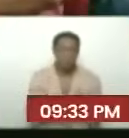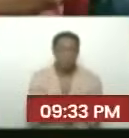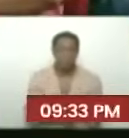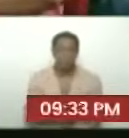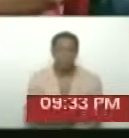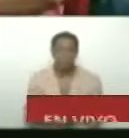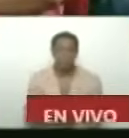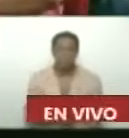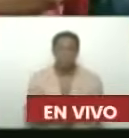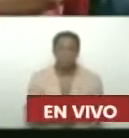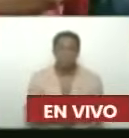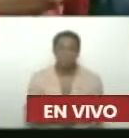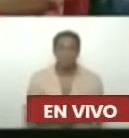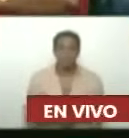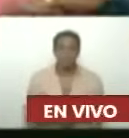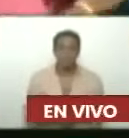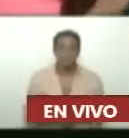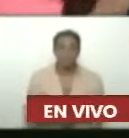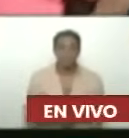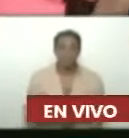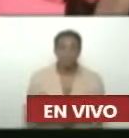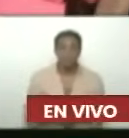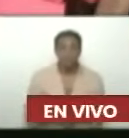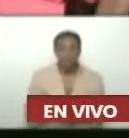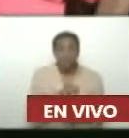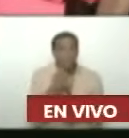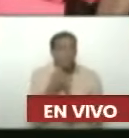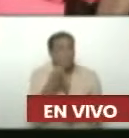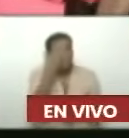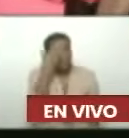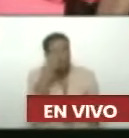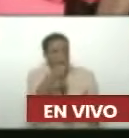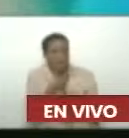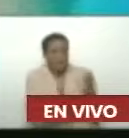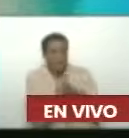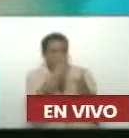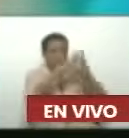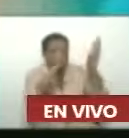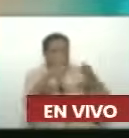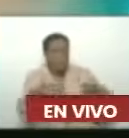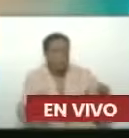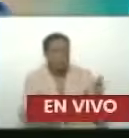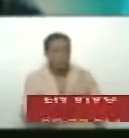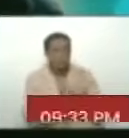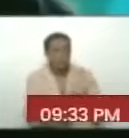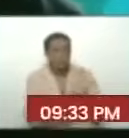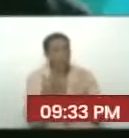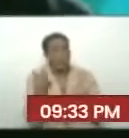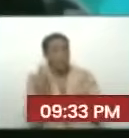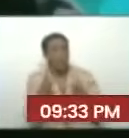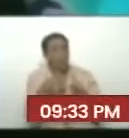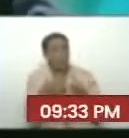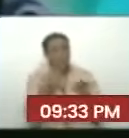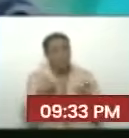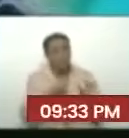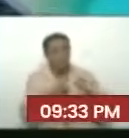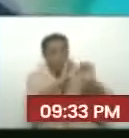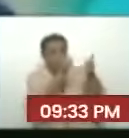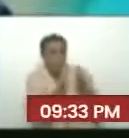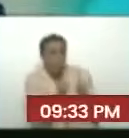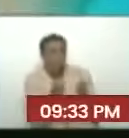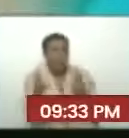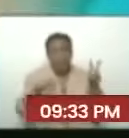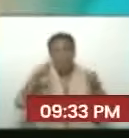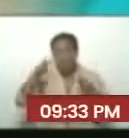Impresionante, de verdad. Usted sabe que nosotros abrimos un museo donde ahí, bueno, podemos tener todas las esculturas, se